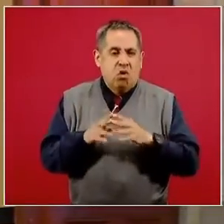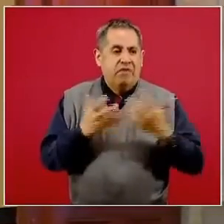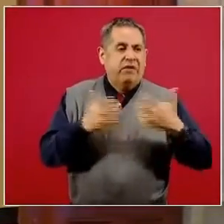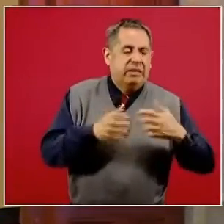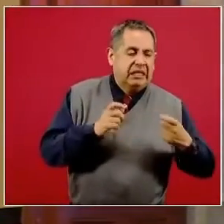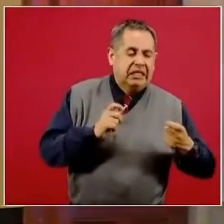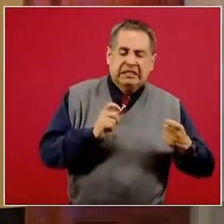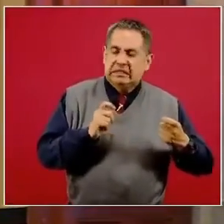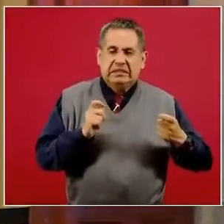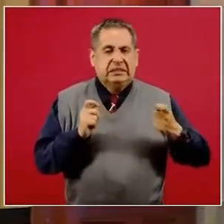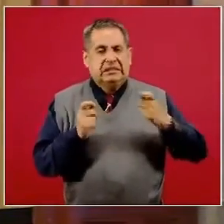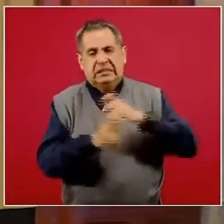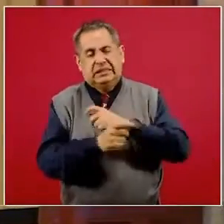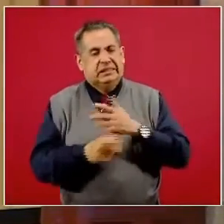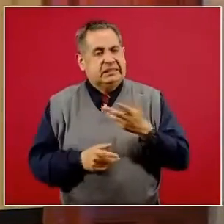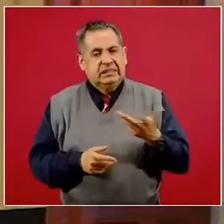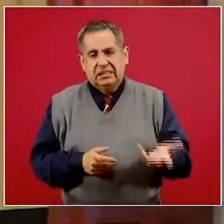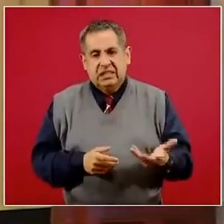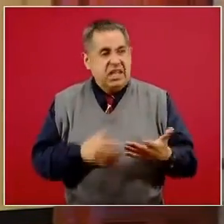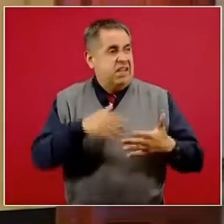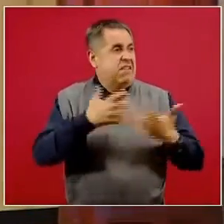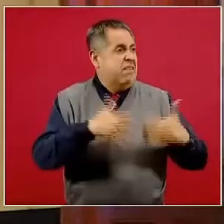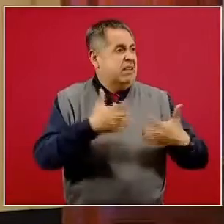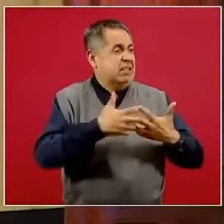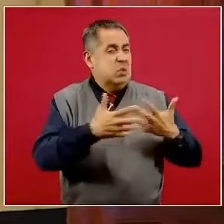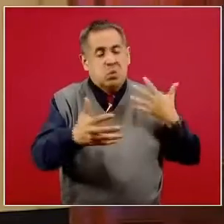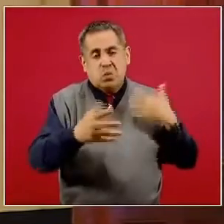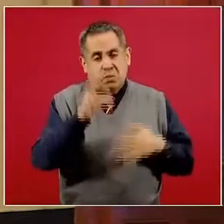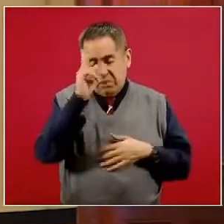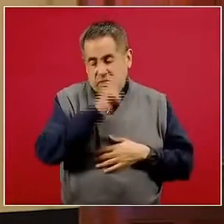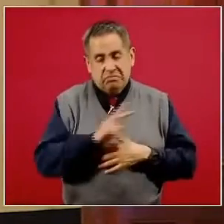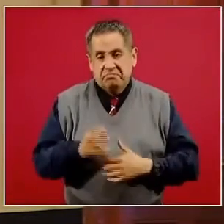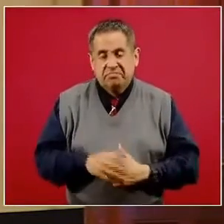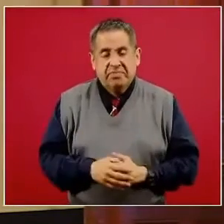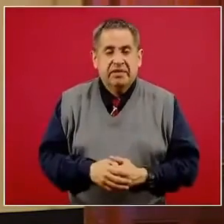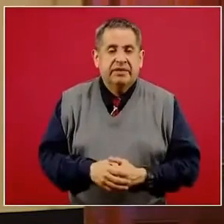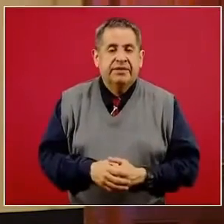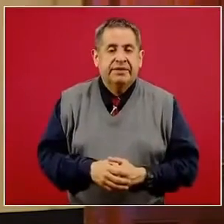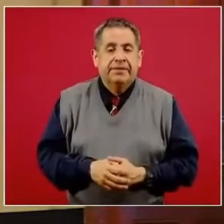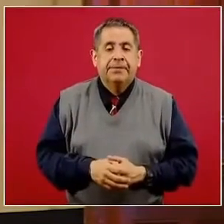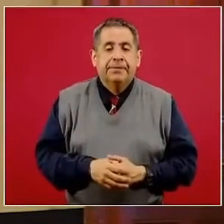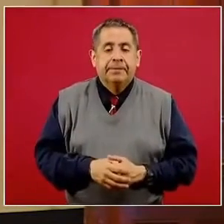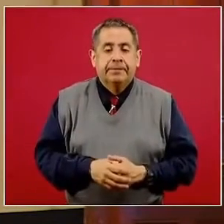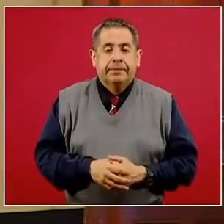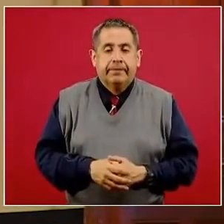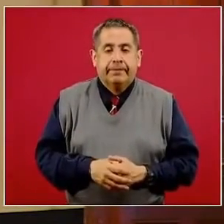producción de alimentos hacia este industrial. La que sigue, por favor.